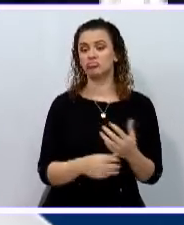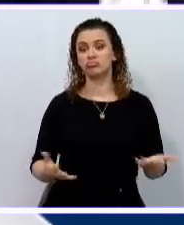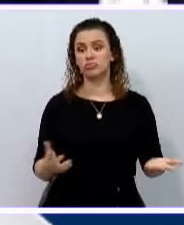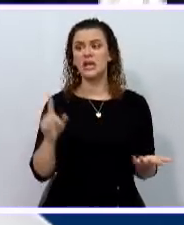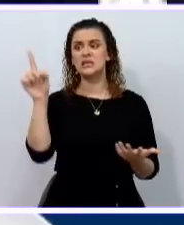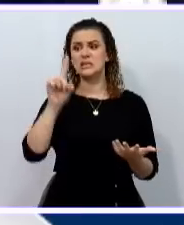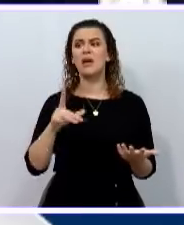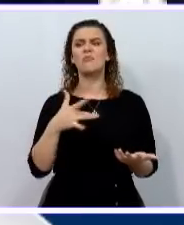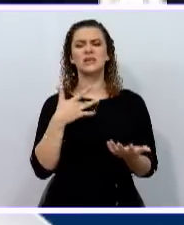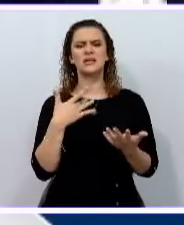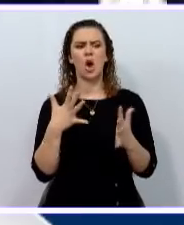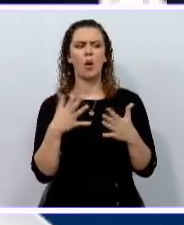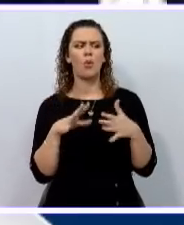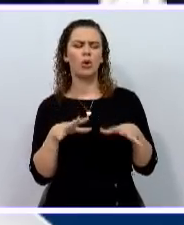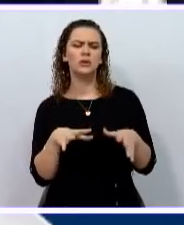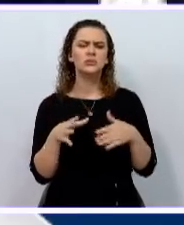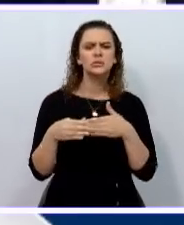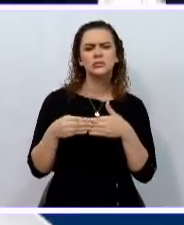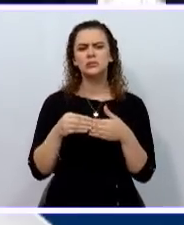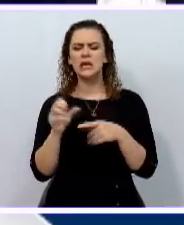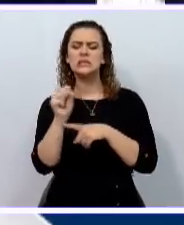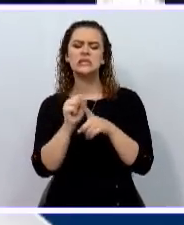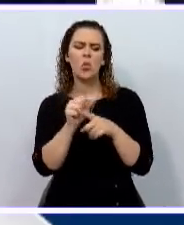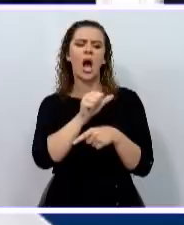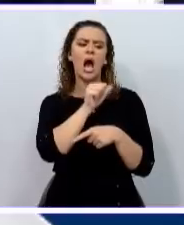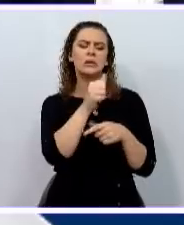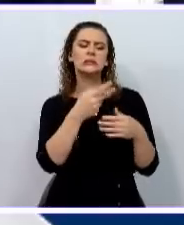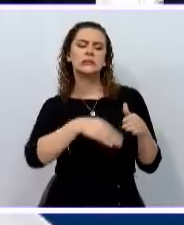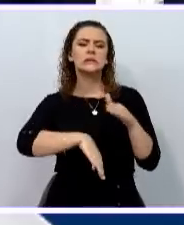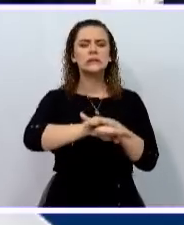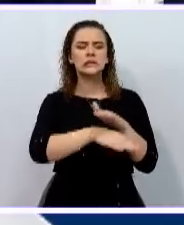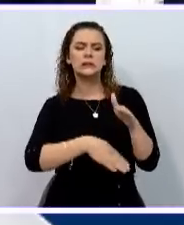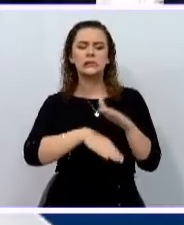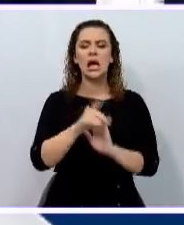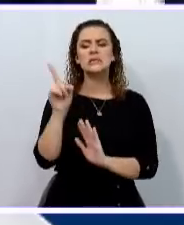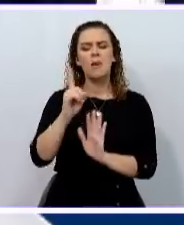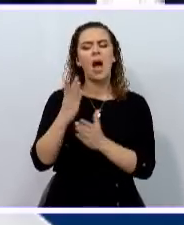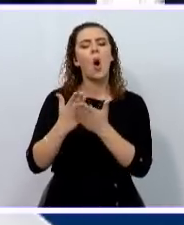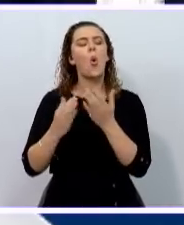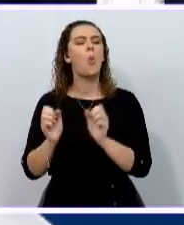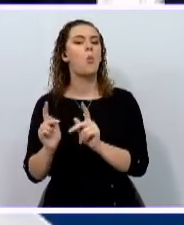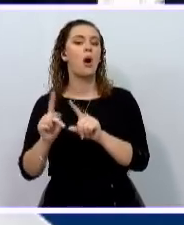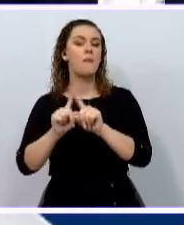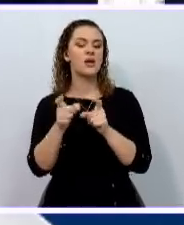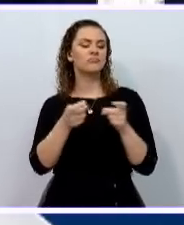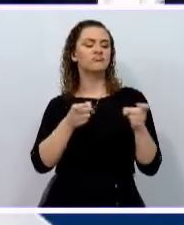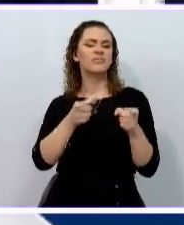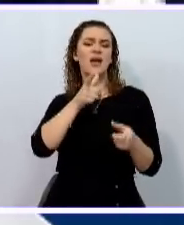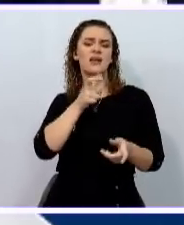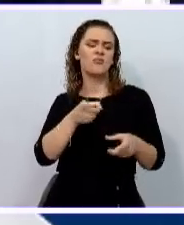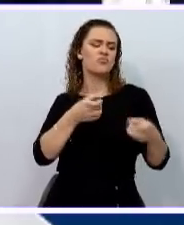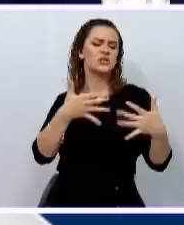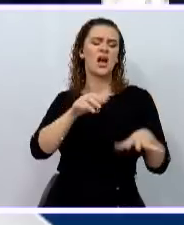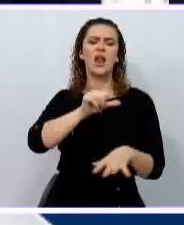Saprissa se sentía cómodo sí había algunas situaciones de parte liga deportiva las suyas pero manejaba el partido estaba